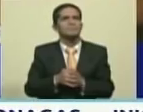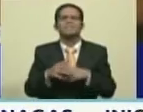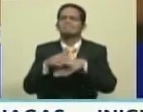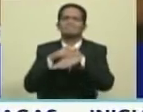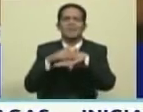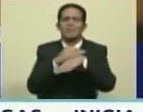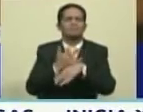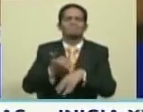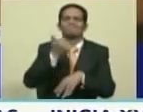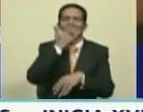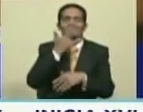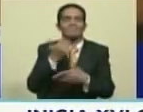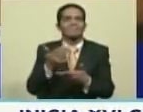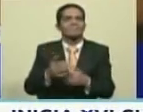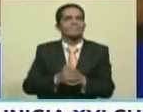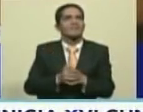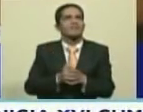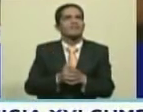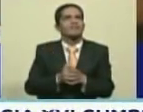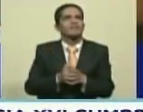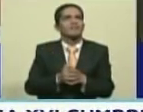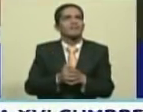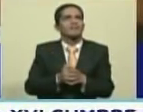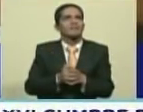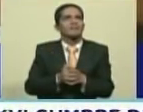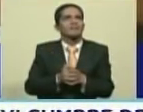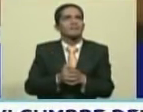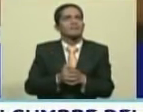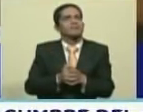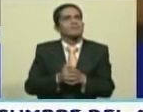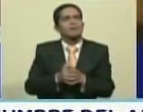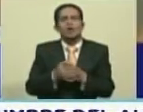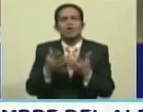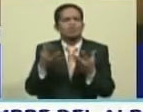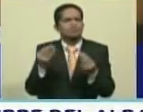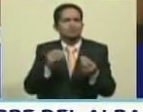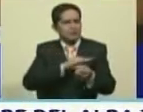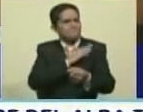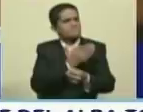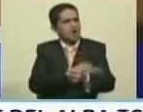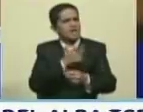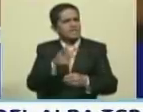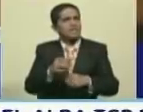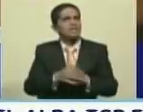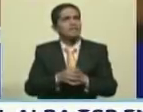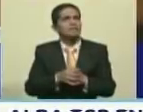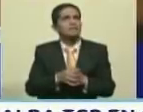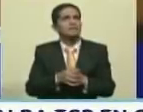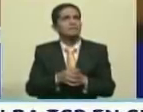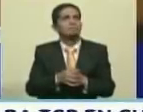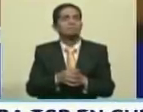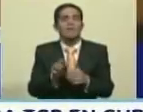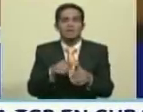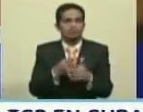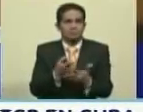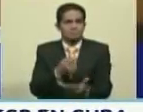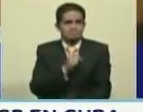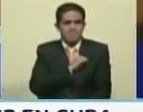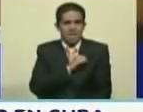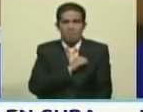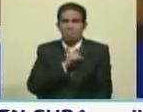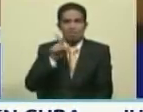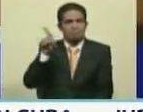ex, nada, con mucha fuerza. Y yo digo, por tanto no hay por qué tener miedo al